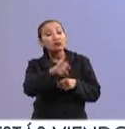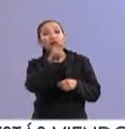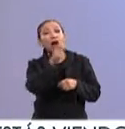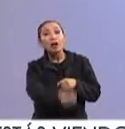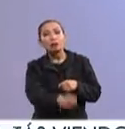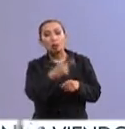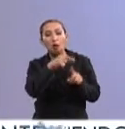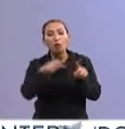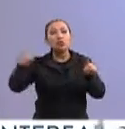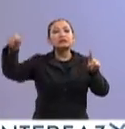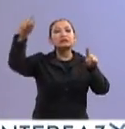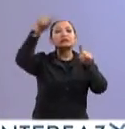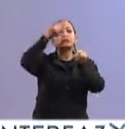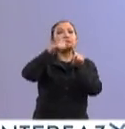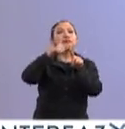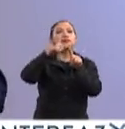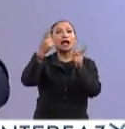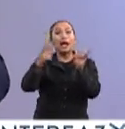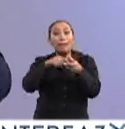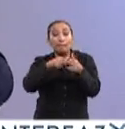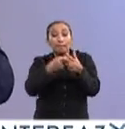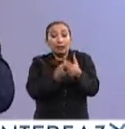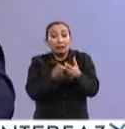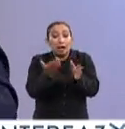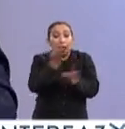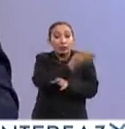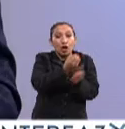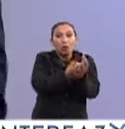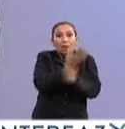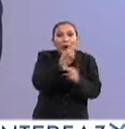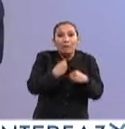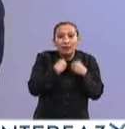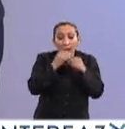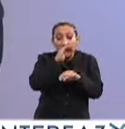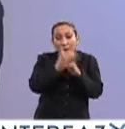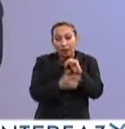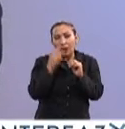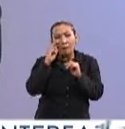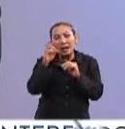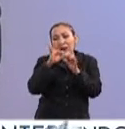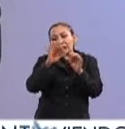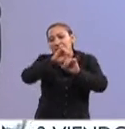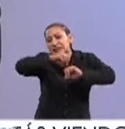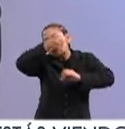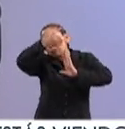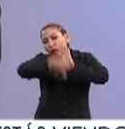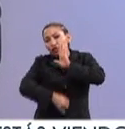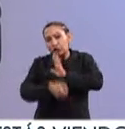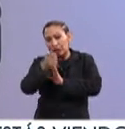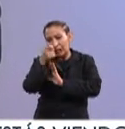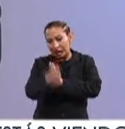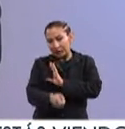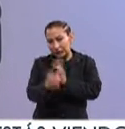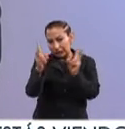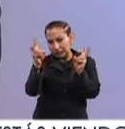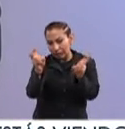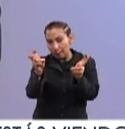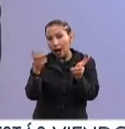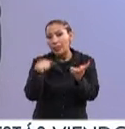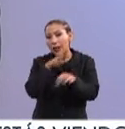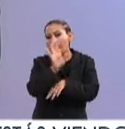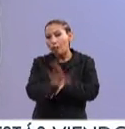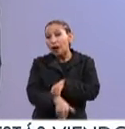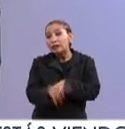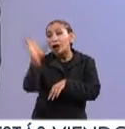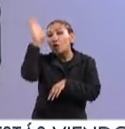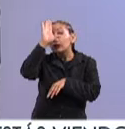significaba un ciclo, puesto que se iniciaba una nueva vida. Para conocer más aspectos al respecto de la